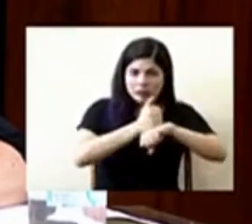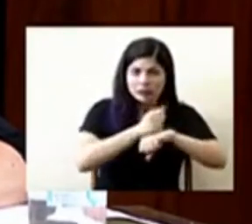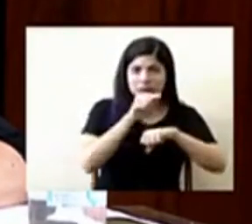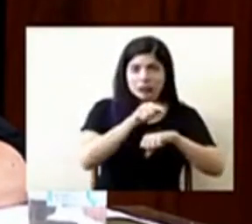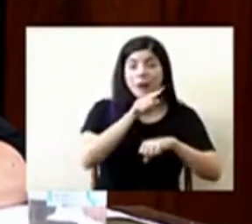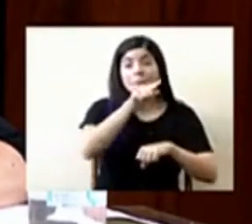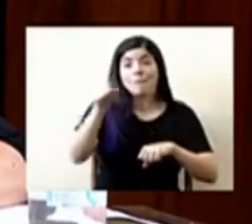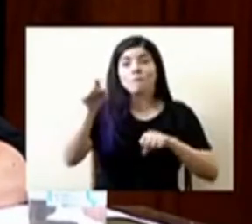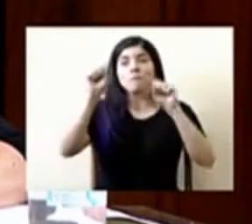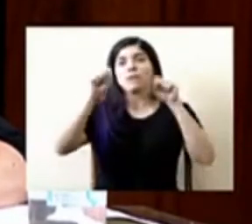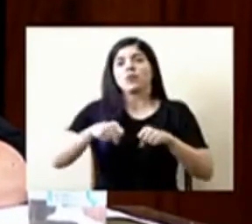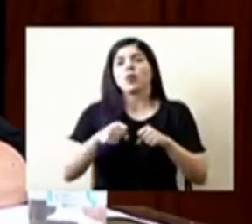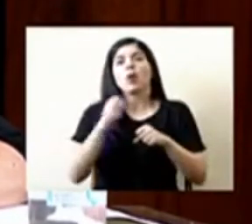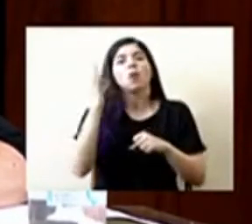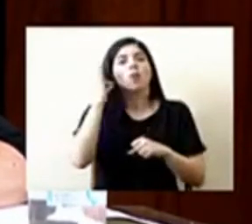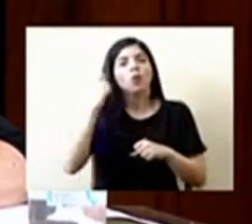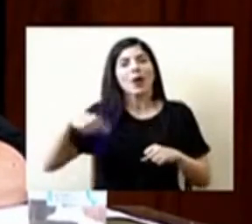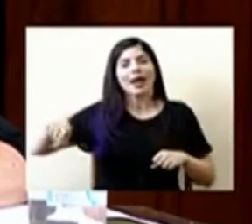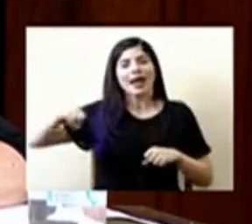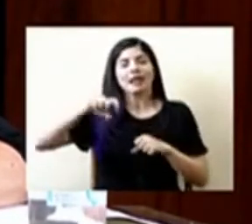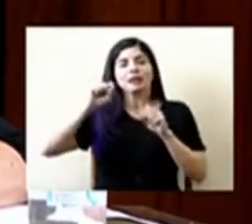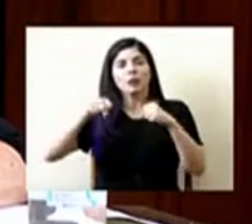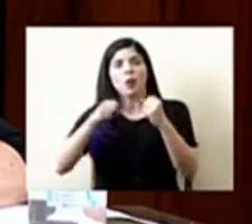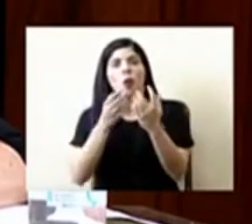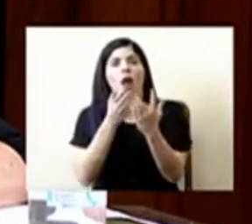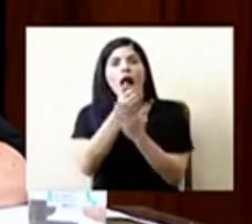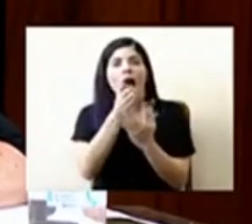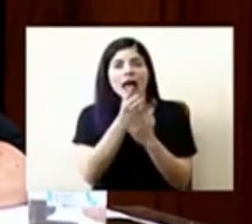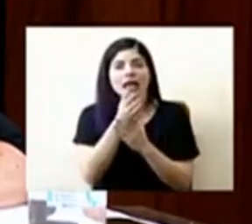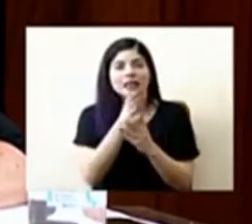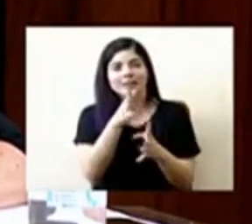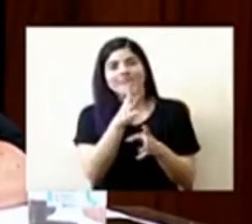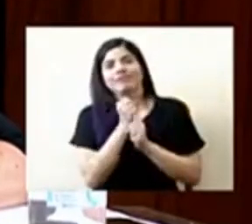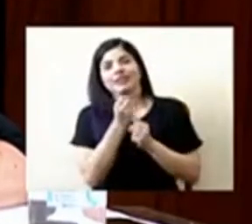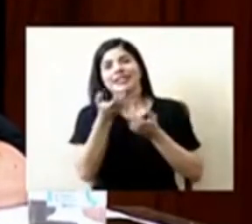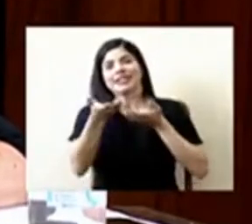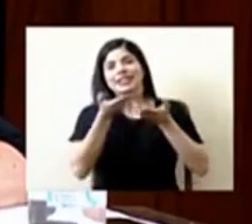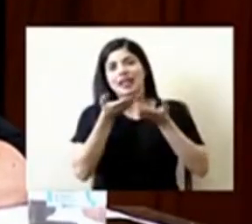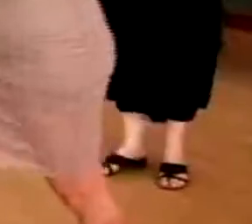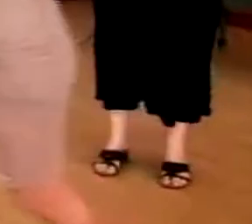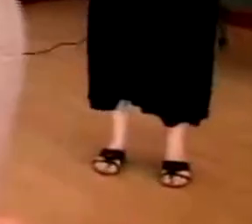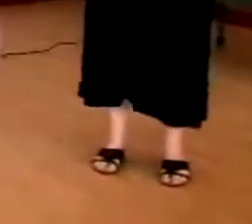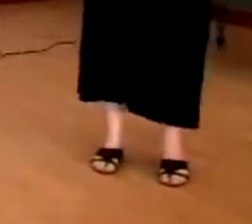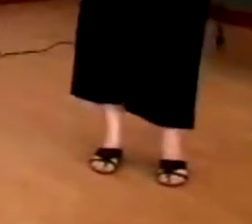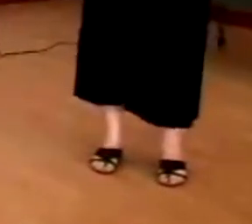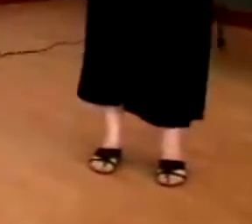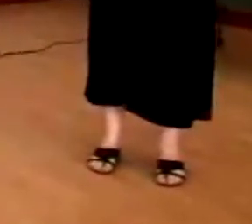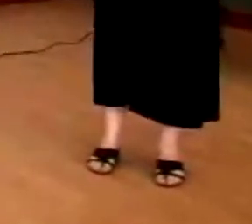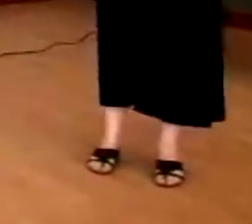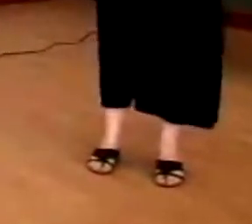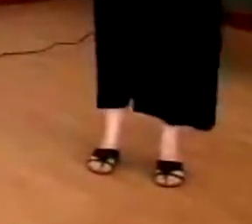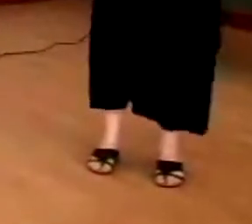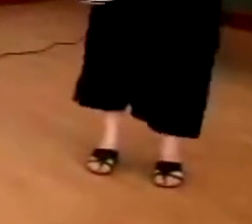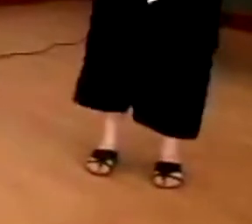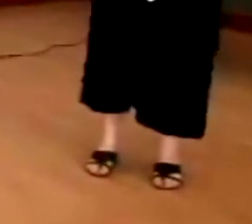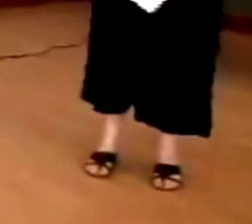el acceso de las mujeres a nuestros servicios en los territorios.